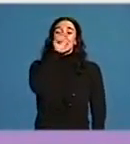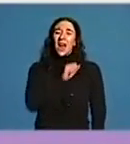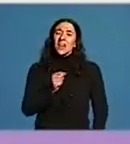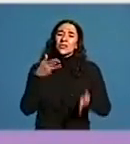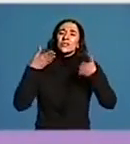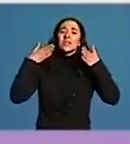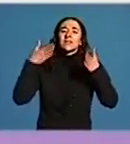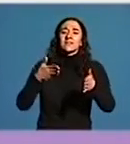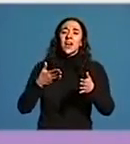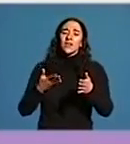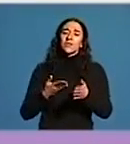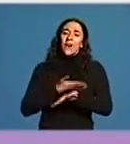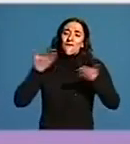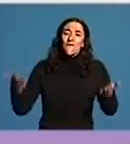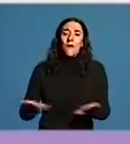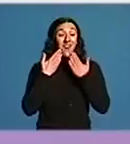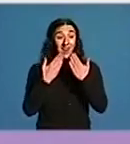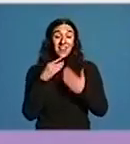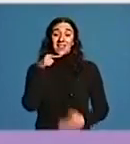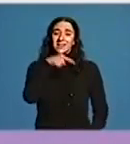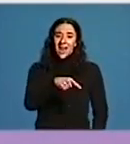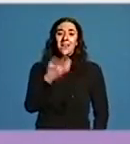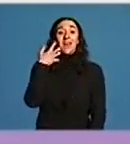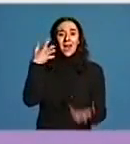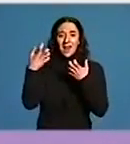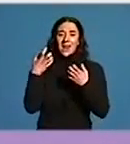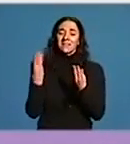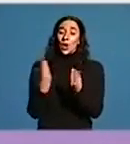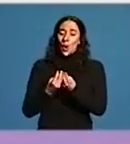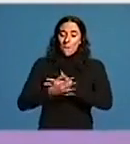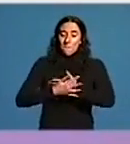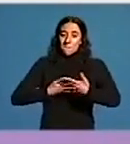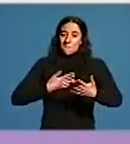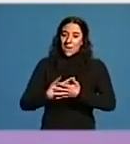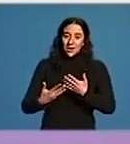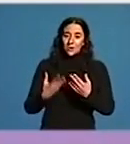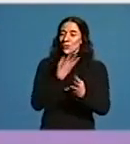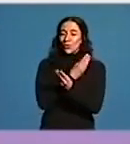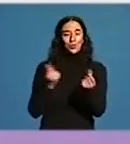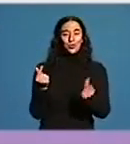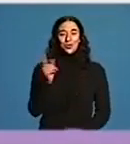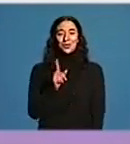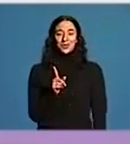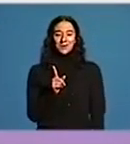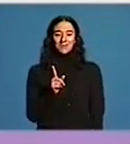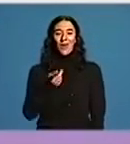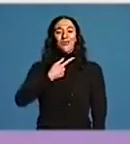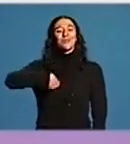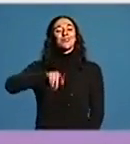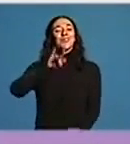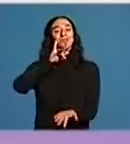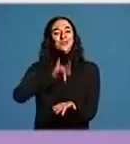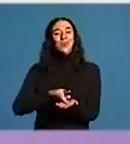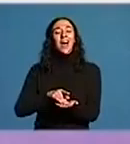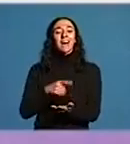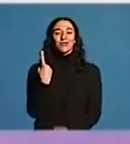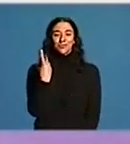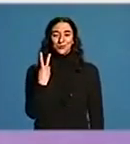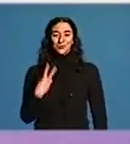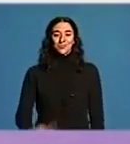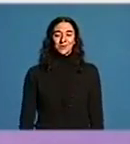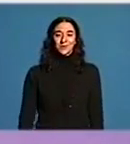oficios tradicionais, conseguindo nos dous últimos multiplicar por 4 a súa oferta formativa. O centro quere compartir este ano